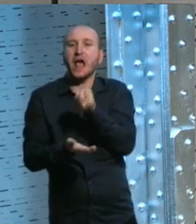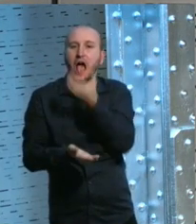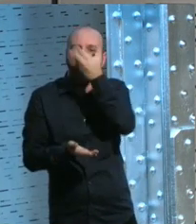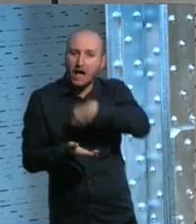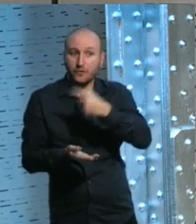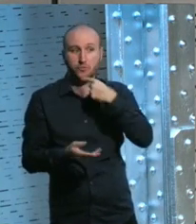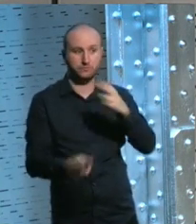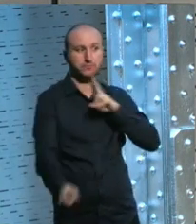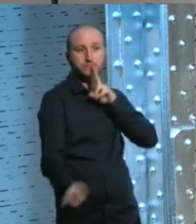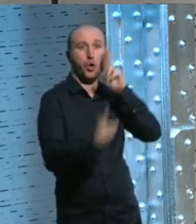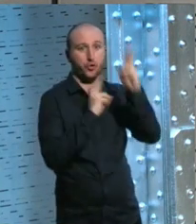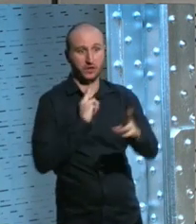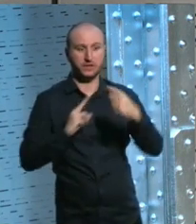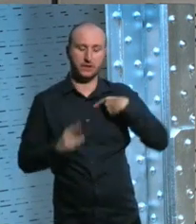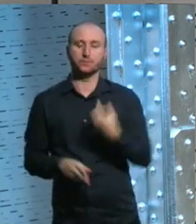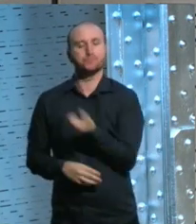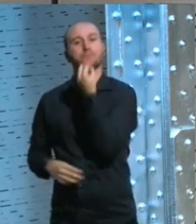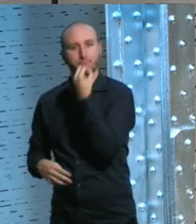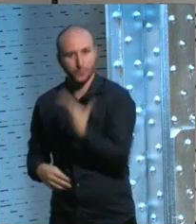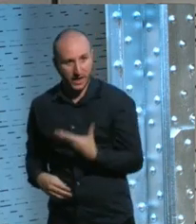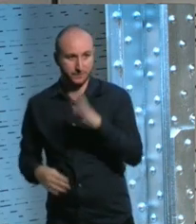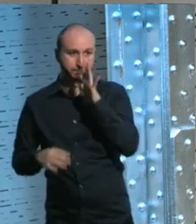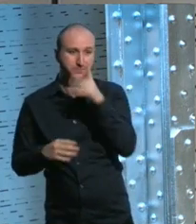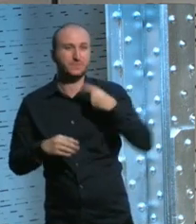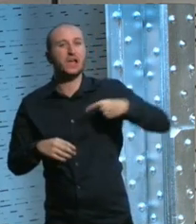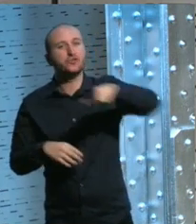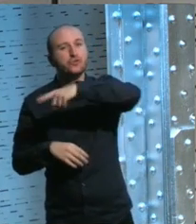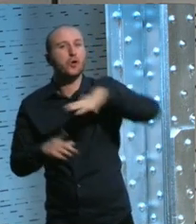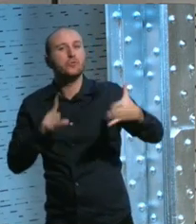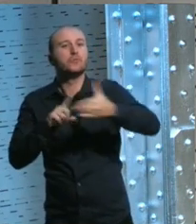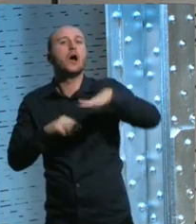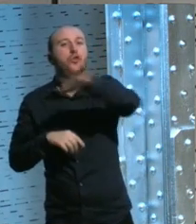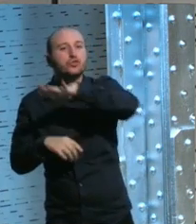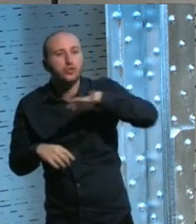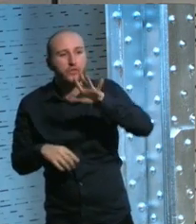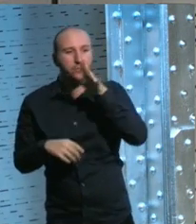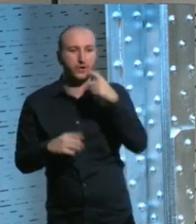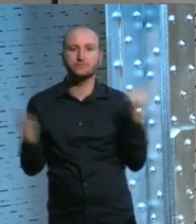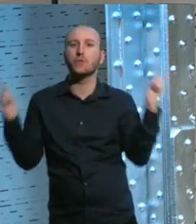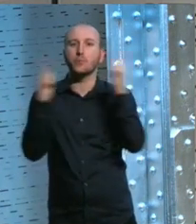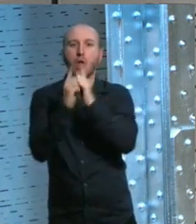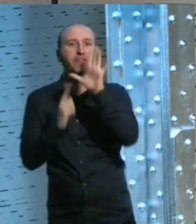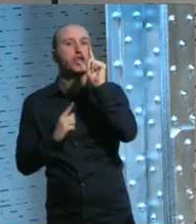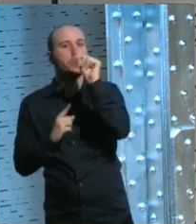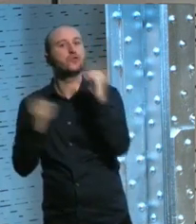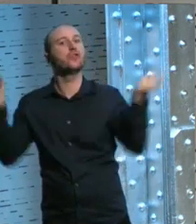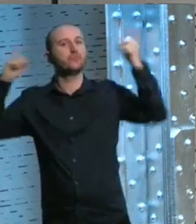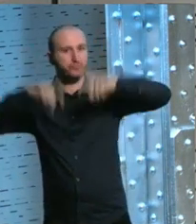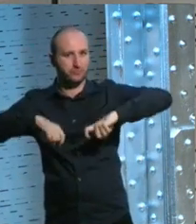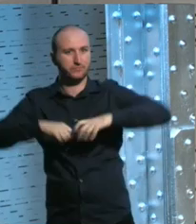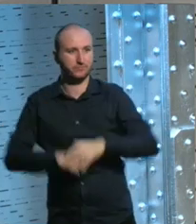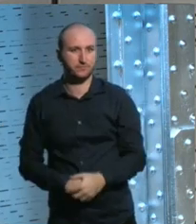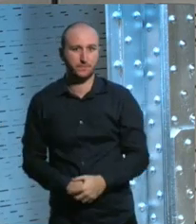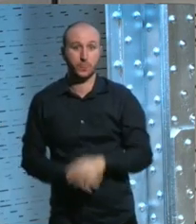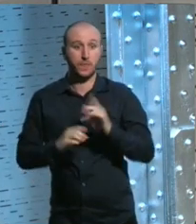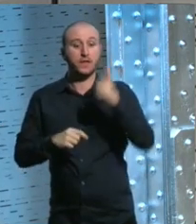me contesta estoy bien, ¿dónde nos encontramos? Nos encontramos en 5 minutos entre el restaurante, etc. Y